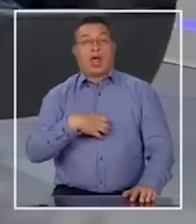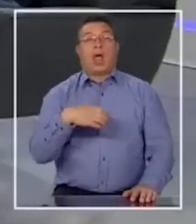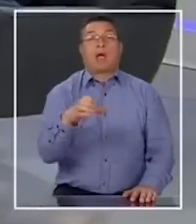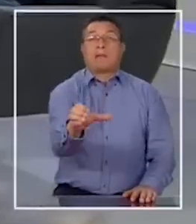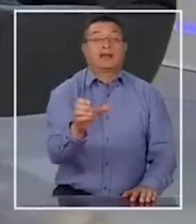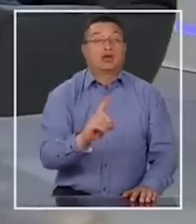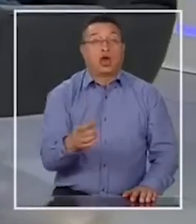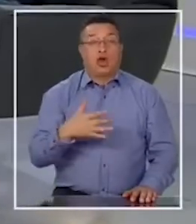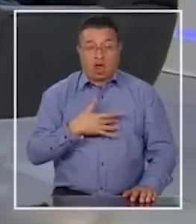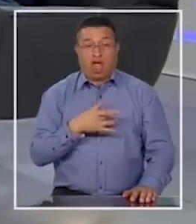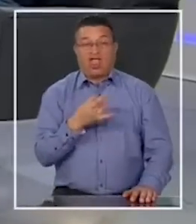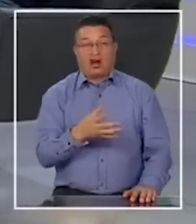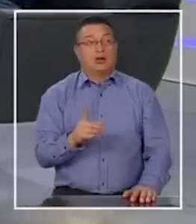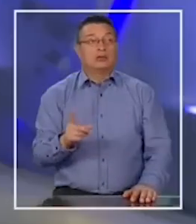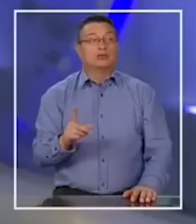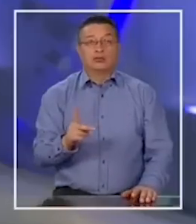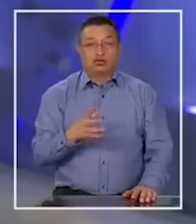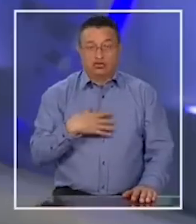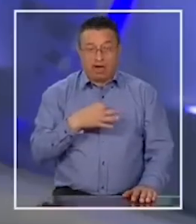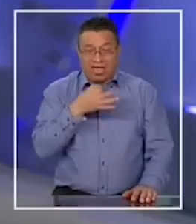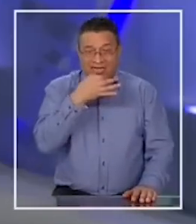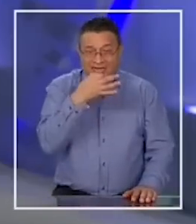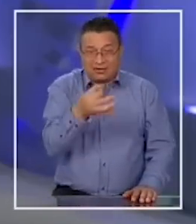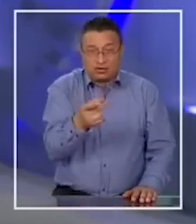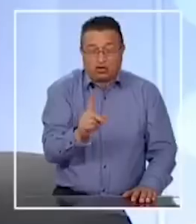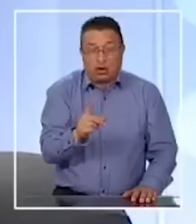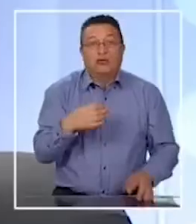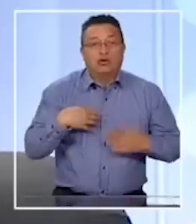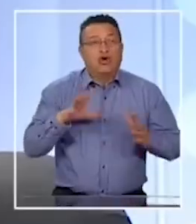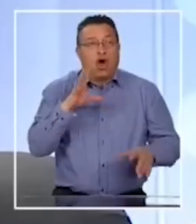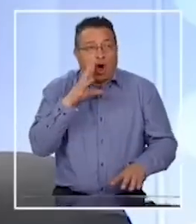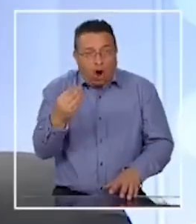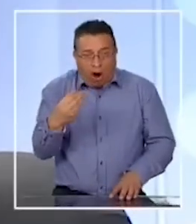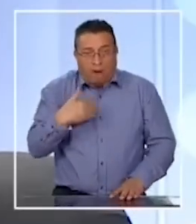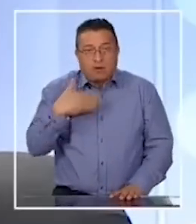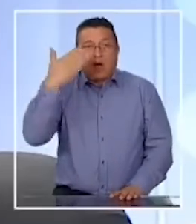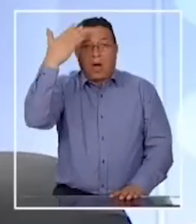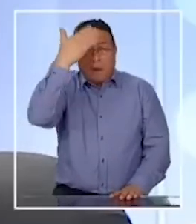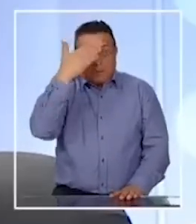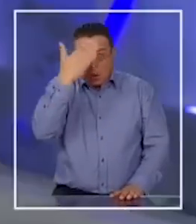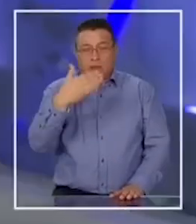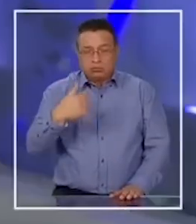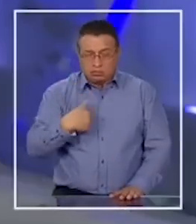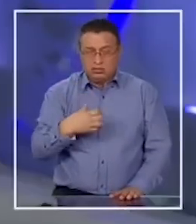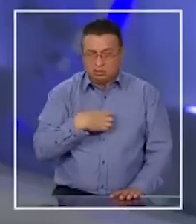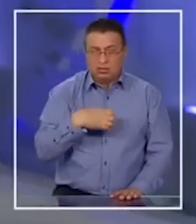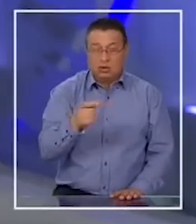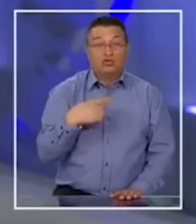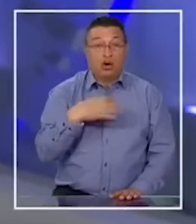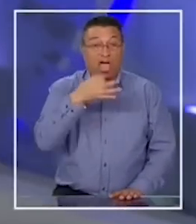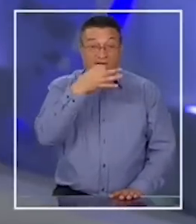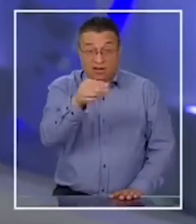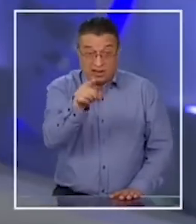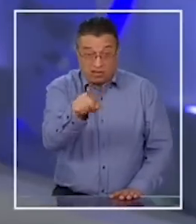el dolor de la familia no no no dicho que no solamente que nos preocupa Mateo ha dicho que no empatices lo que estoy diciendo Mira